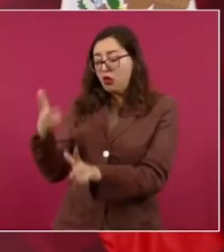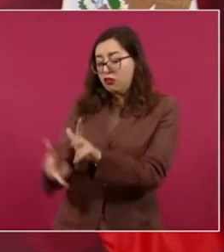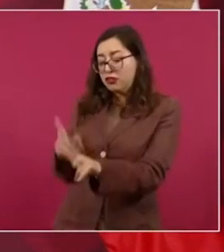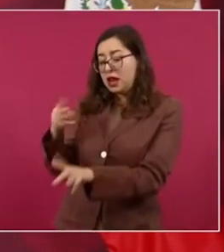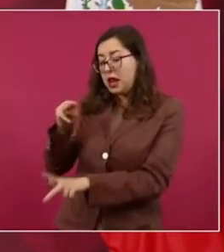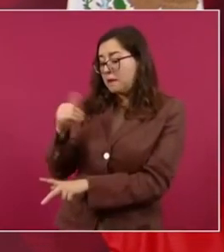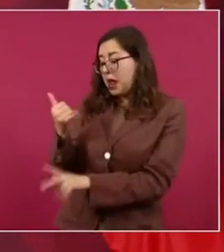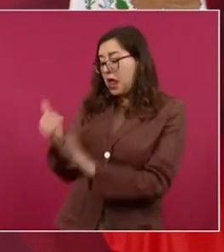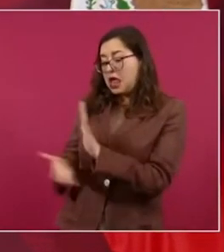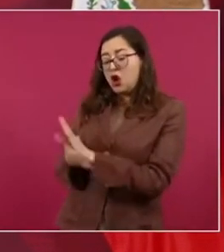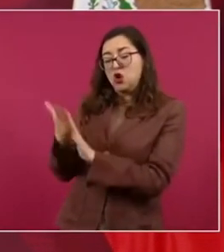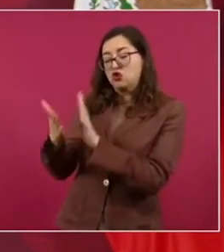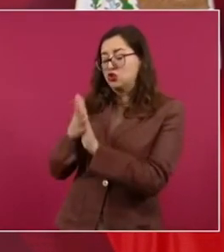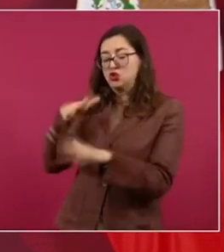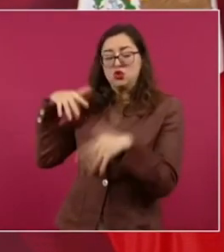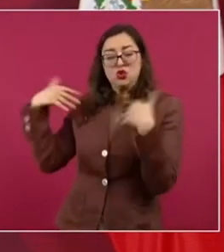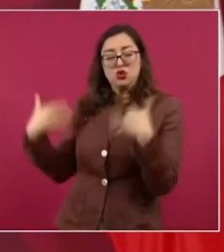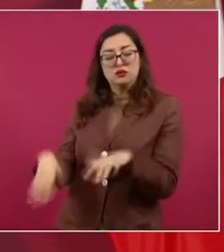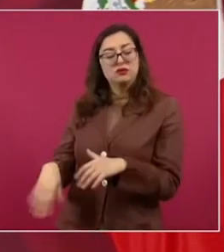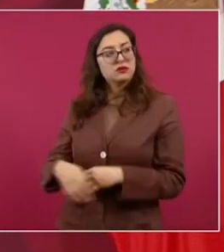leí otro artículo